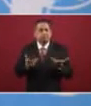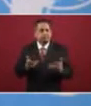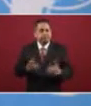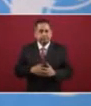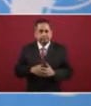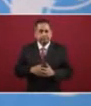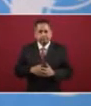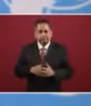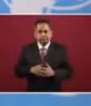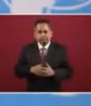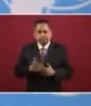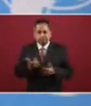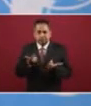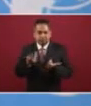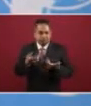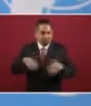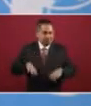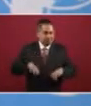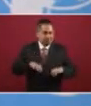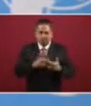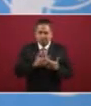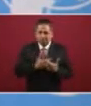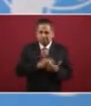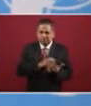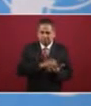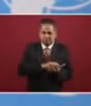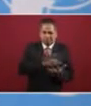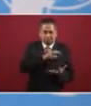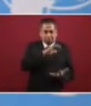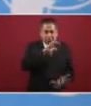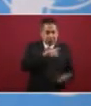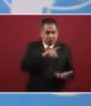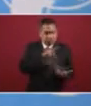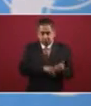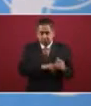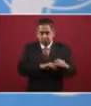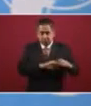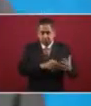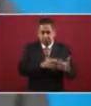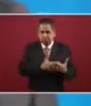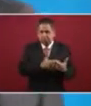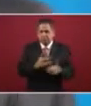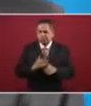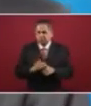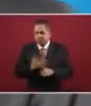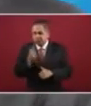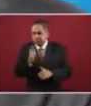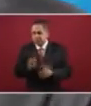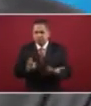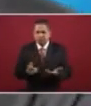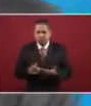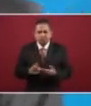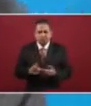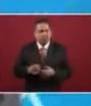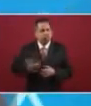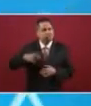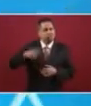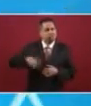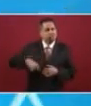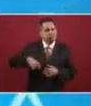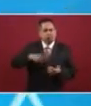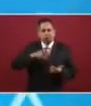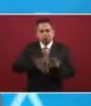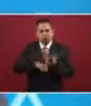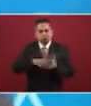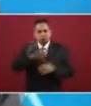que la acumulación de capital se produce porque el burgués o